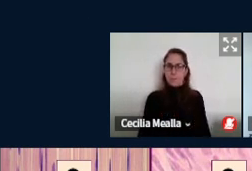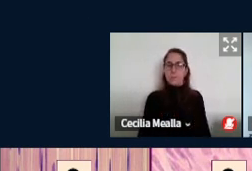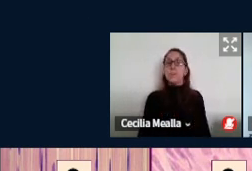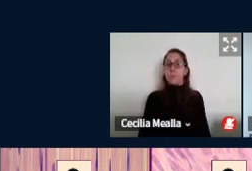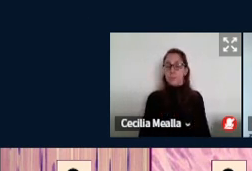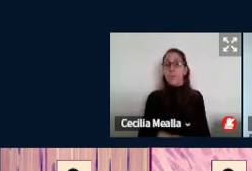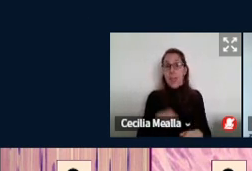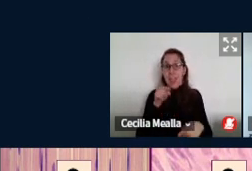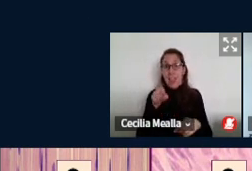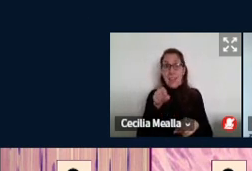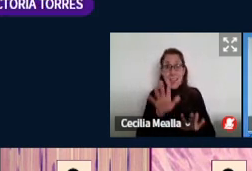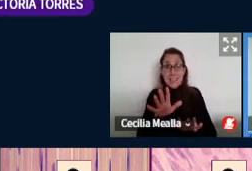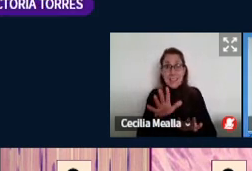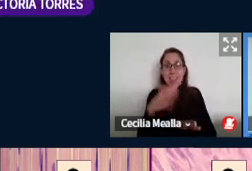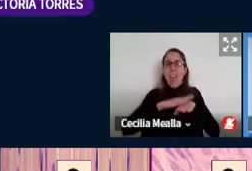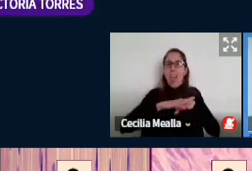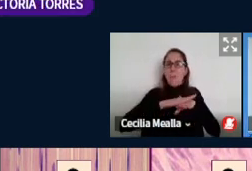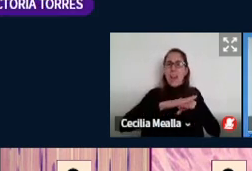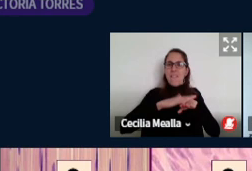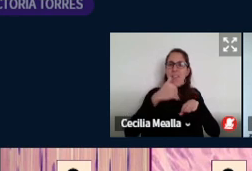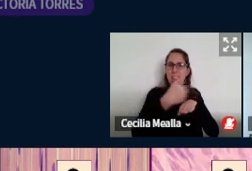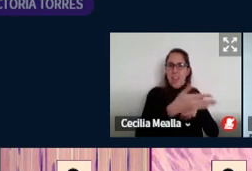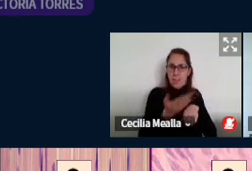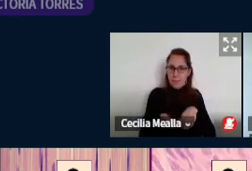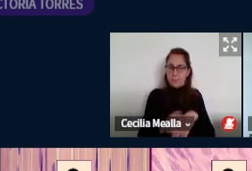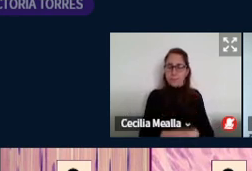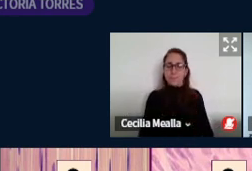Perfecto, en la periferia. Bien.